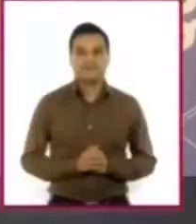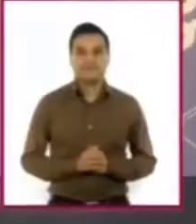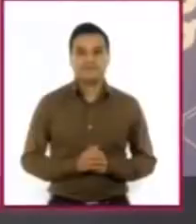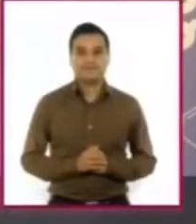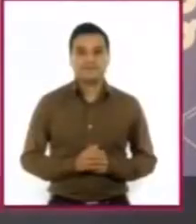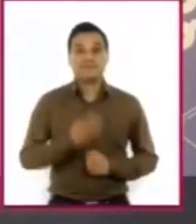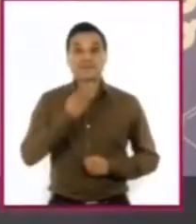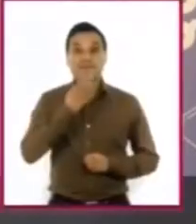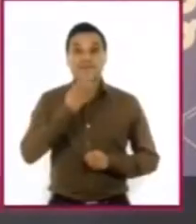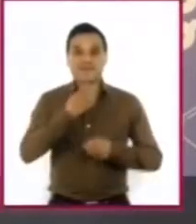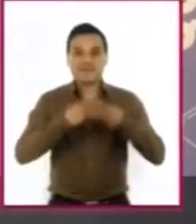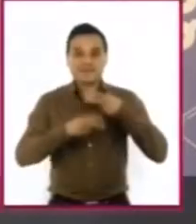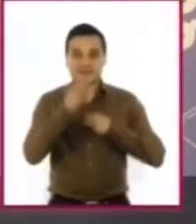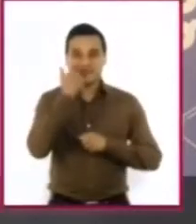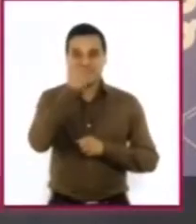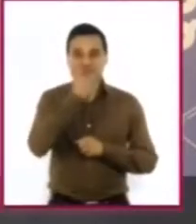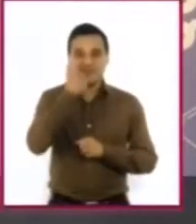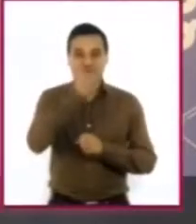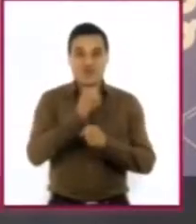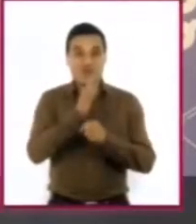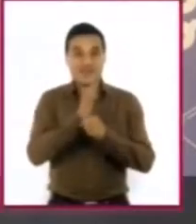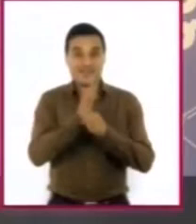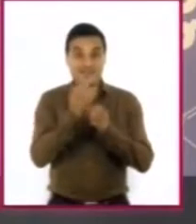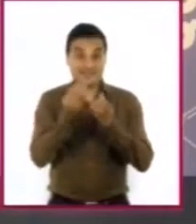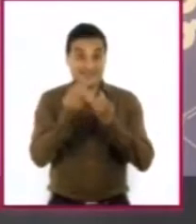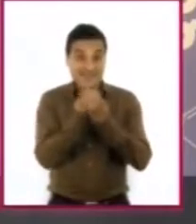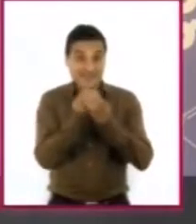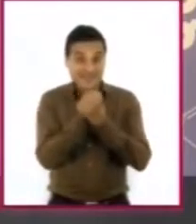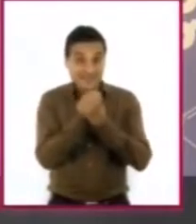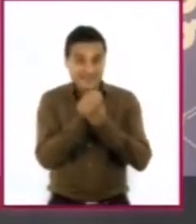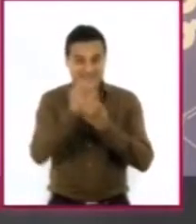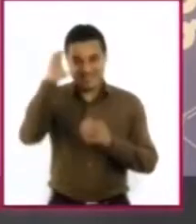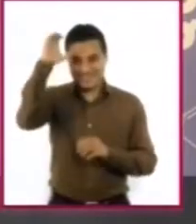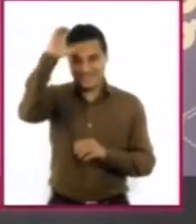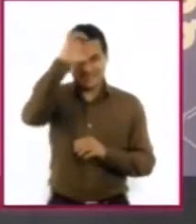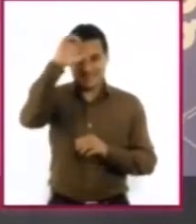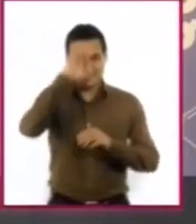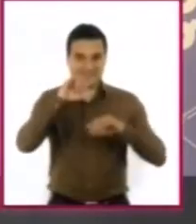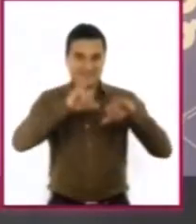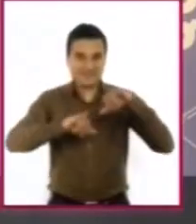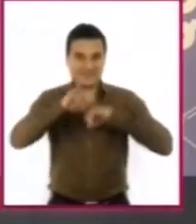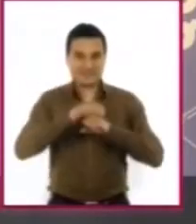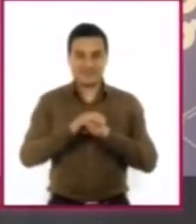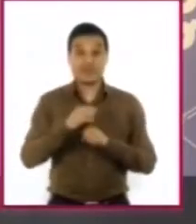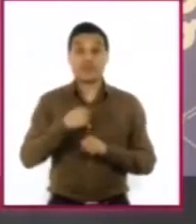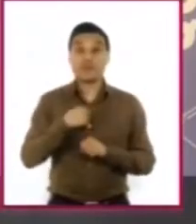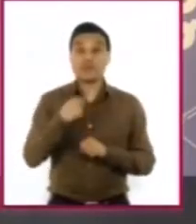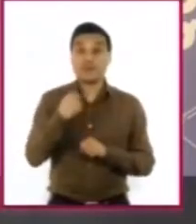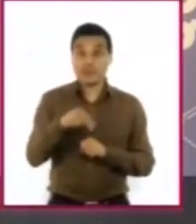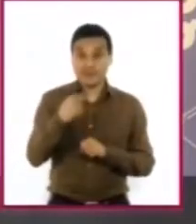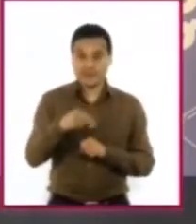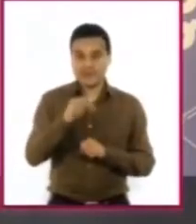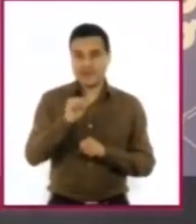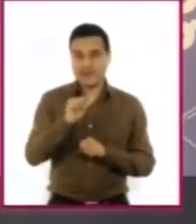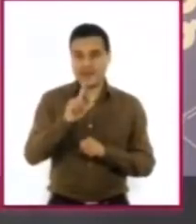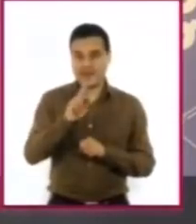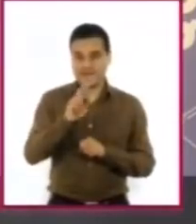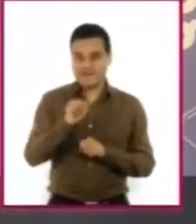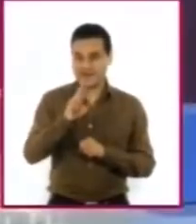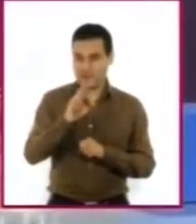Bienvenidos, alumnas y alumnos, a este programa de la asignatura de Ciencias Químicas. Mi nombre es Álvaro Fernando Calderón